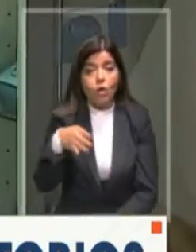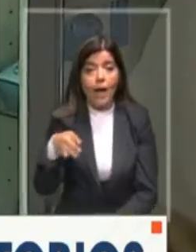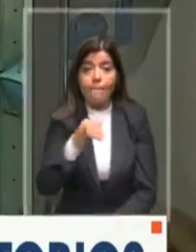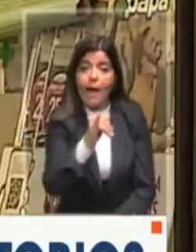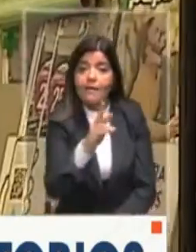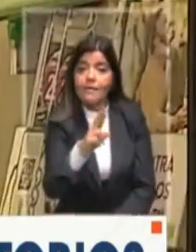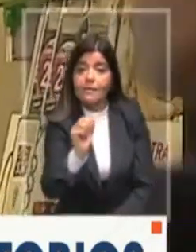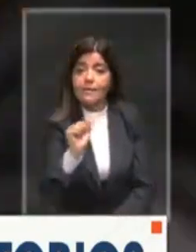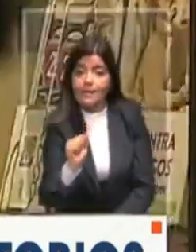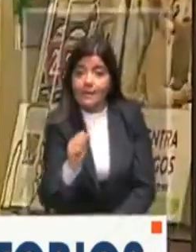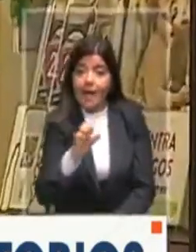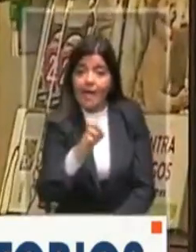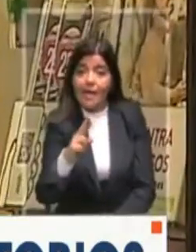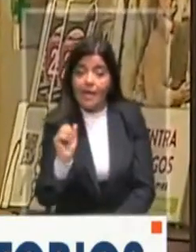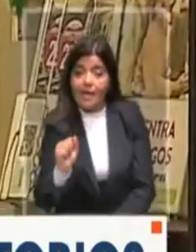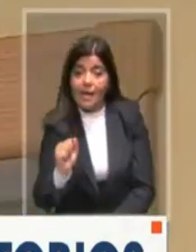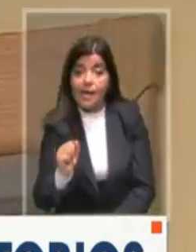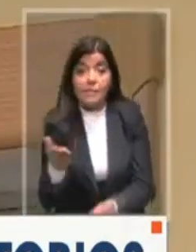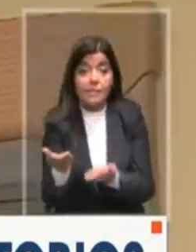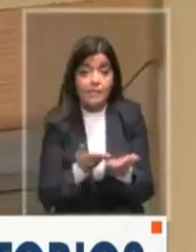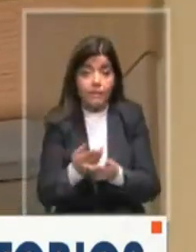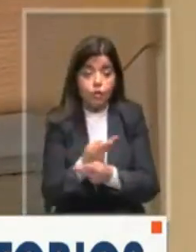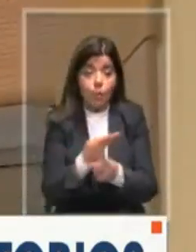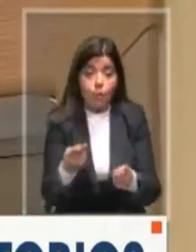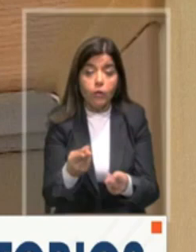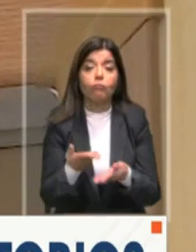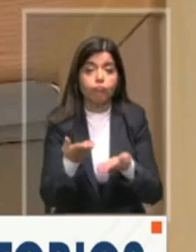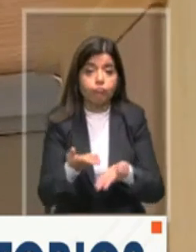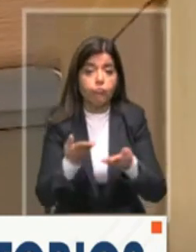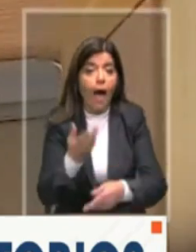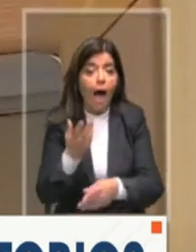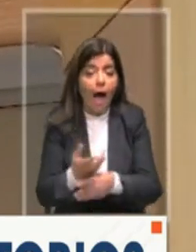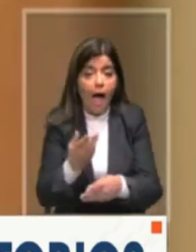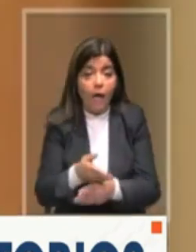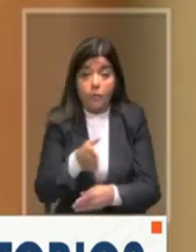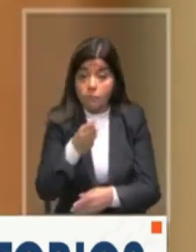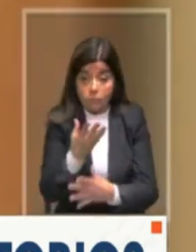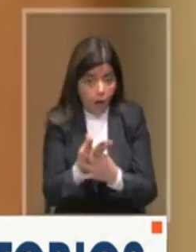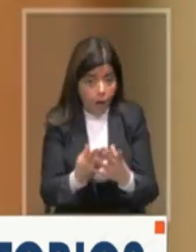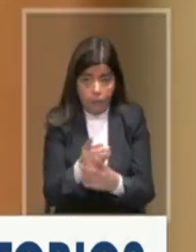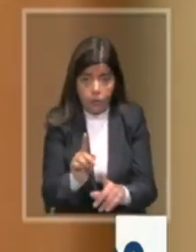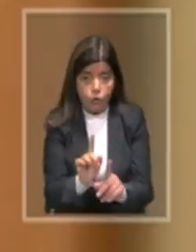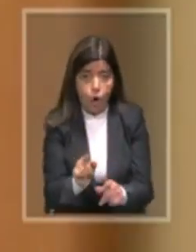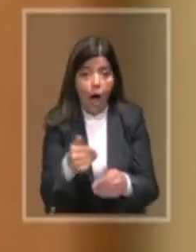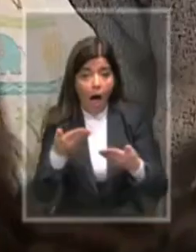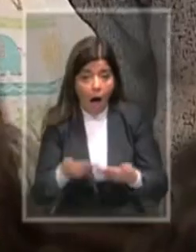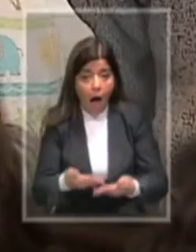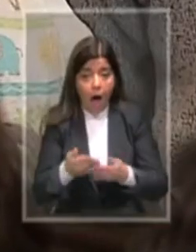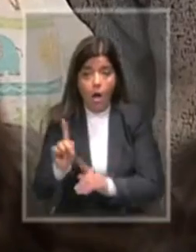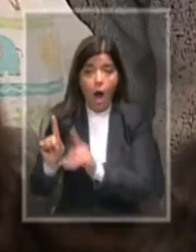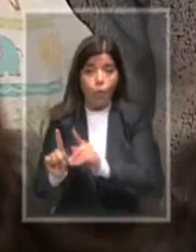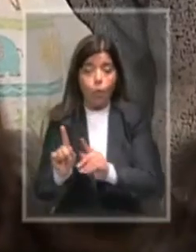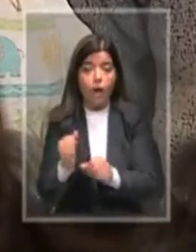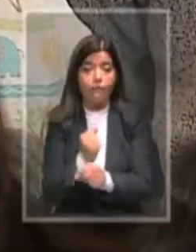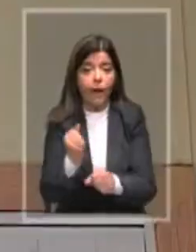en su totalidad a la red, no habiendo problema de abastecimiento durante lo que va de este mes. Ahora, frente a lo que denuncian algunas